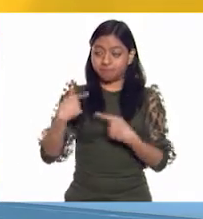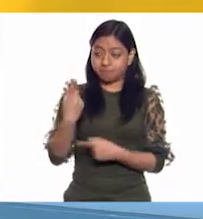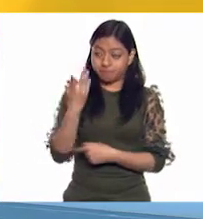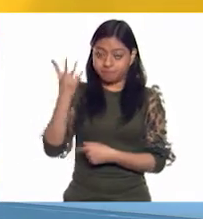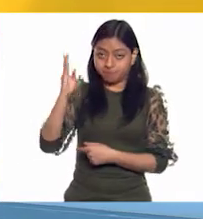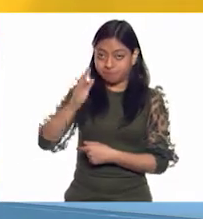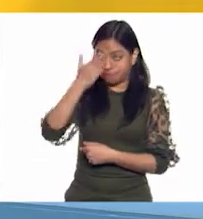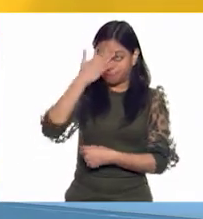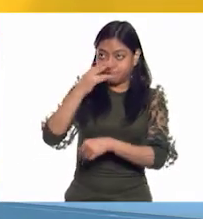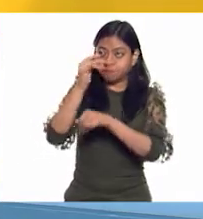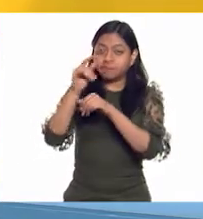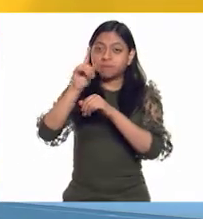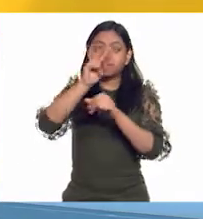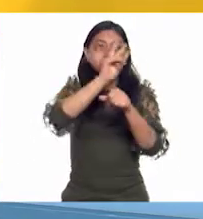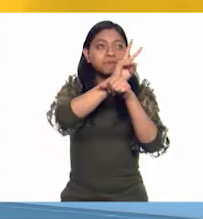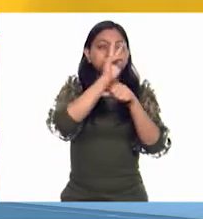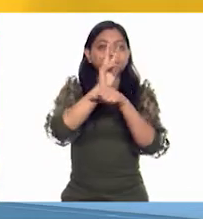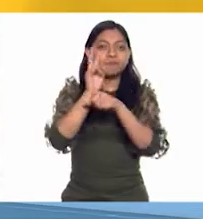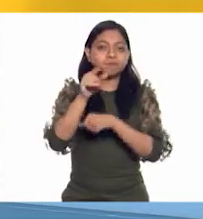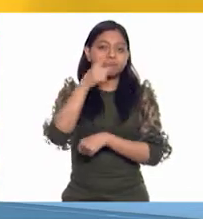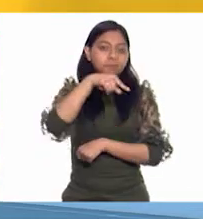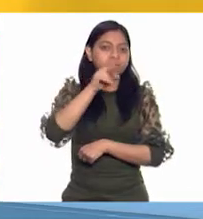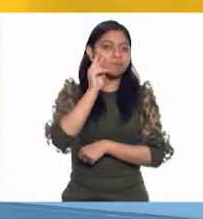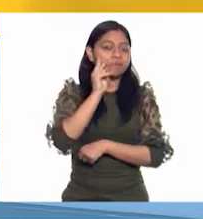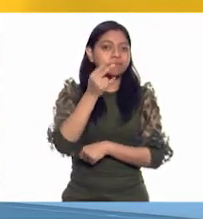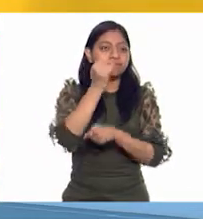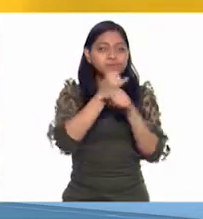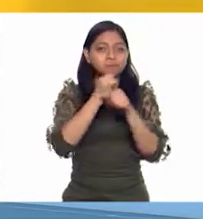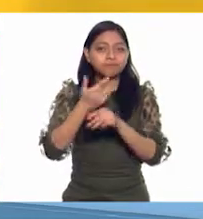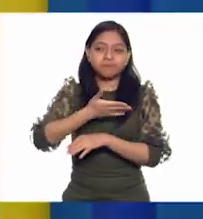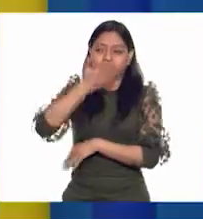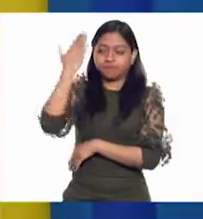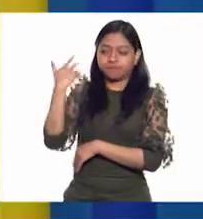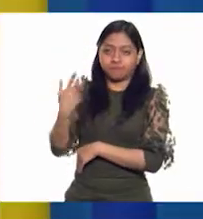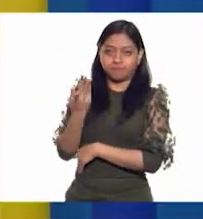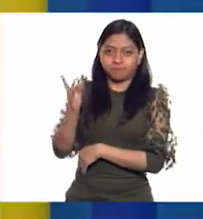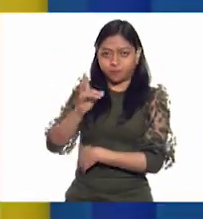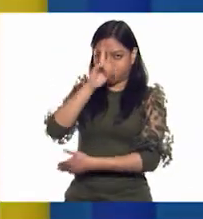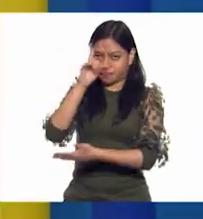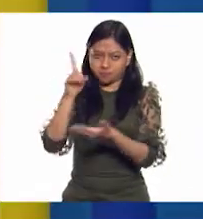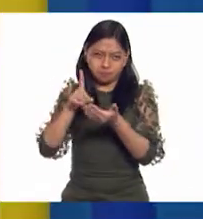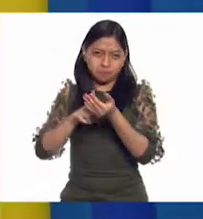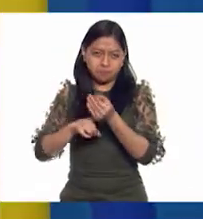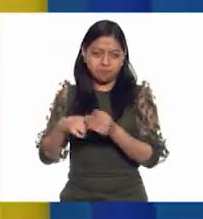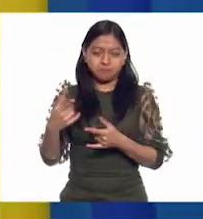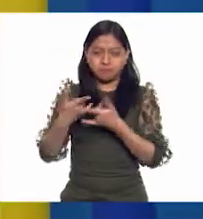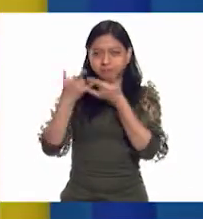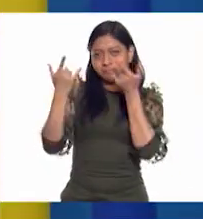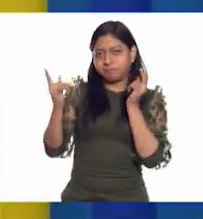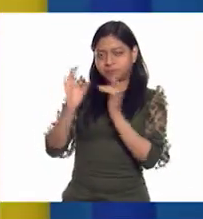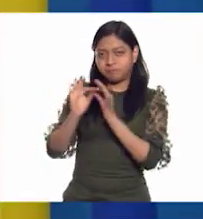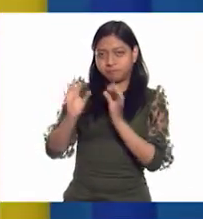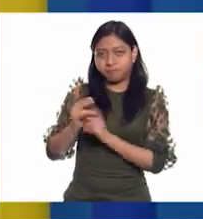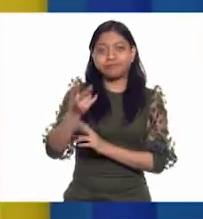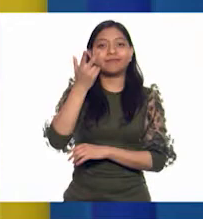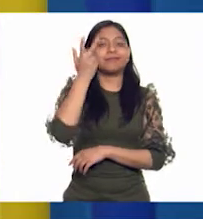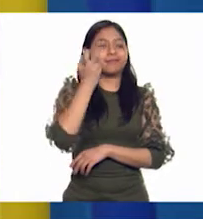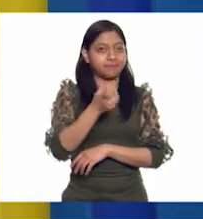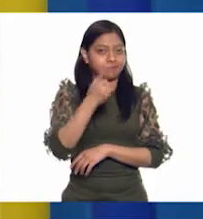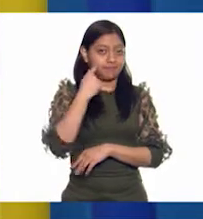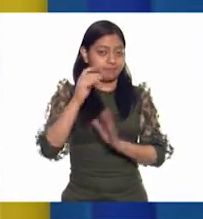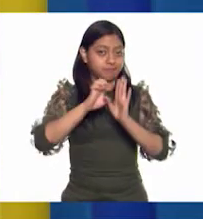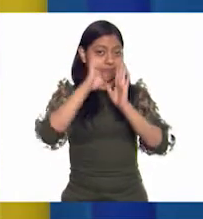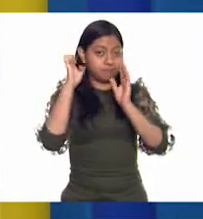astros empezaron con este tipo de observaciones y creencias antiguas. Efectivamente. Por eso, cuando ocurrían sucesos como